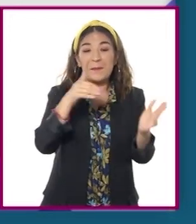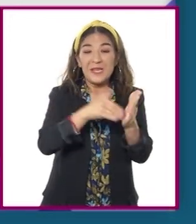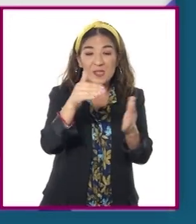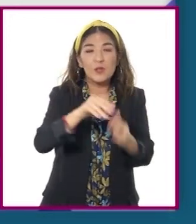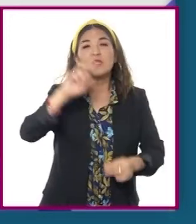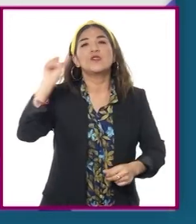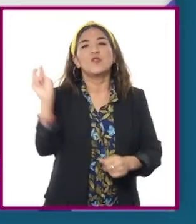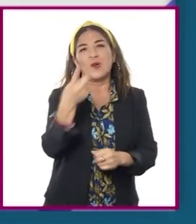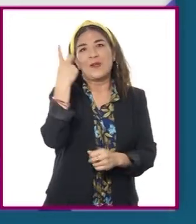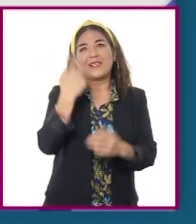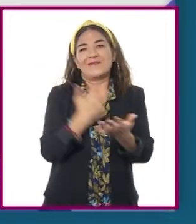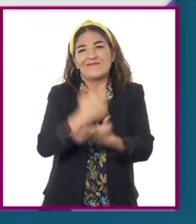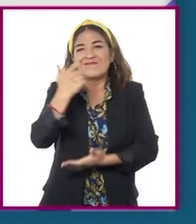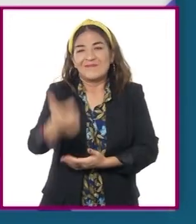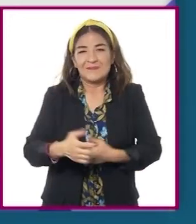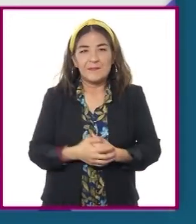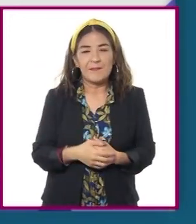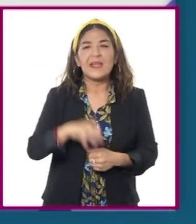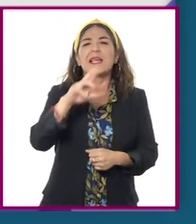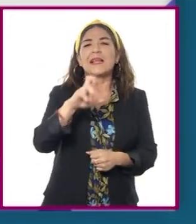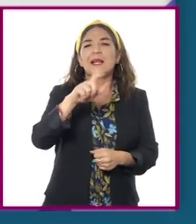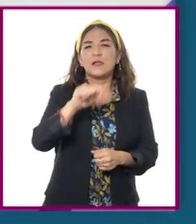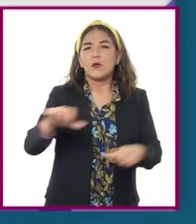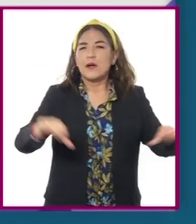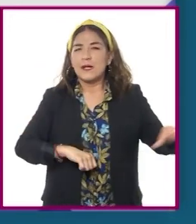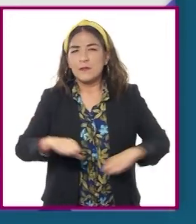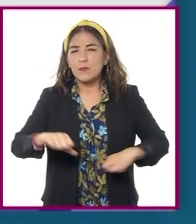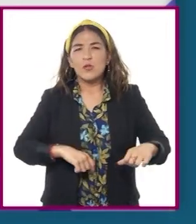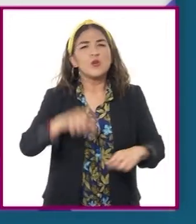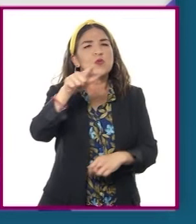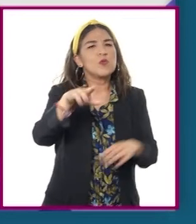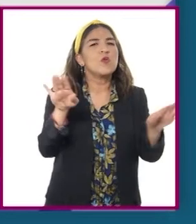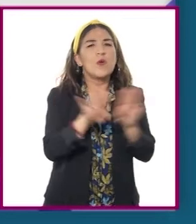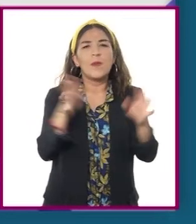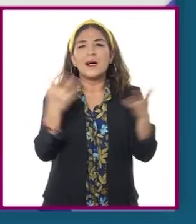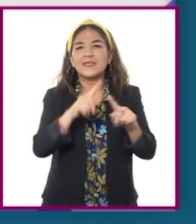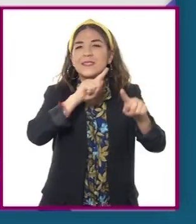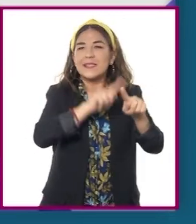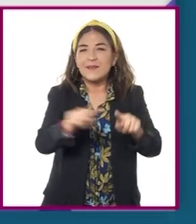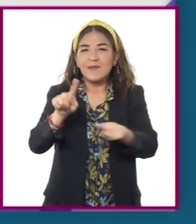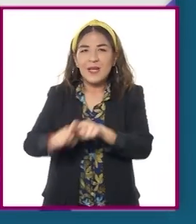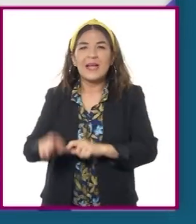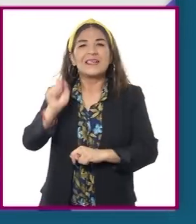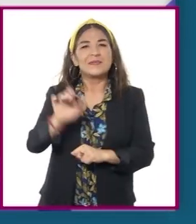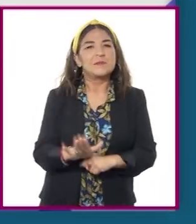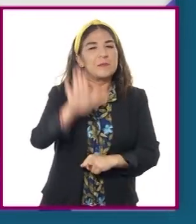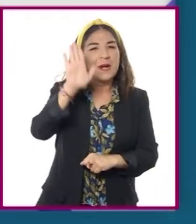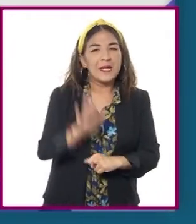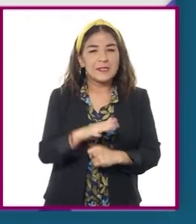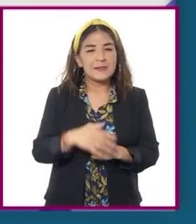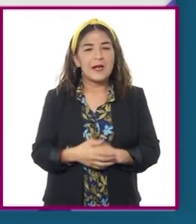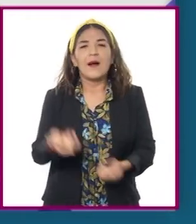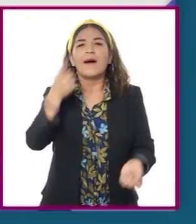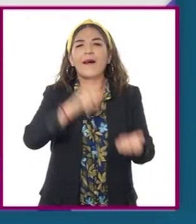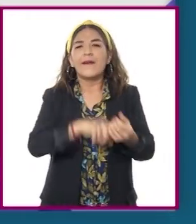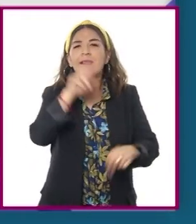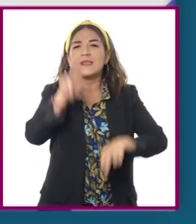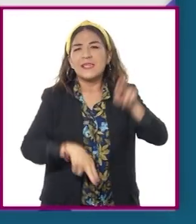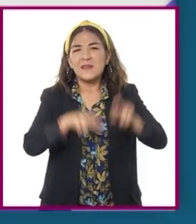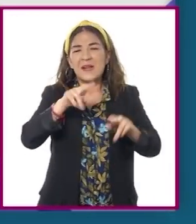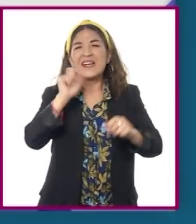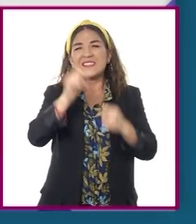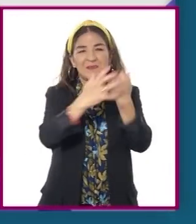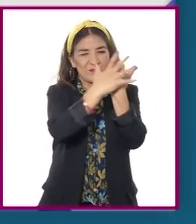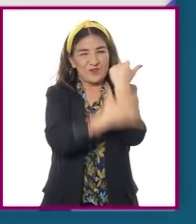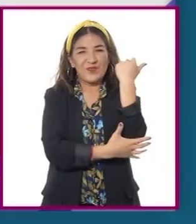dólares. Reto corrosivo. ¿Cómo explicarían las diferencias y similitudes en los niveles de